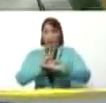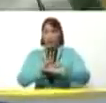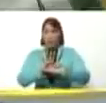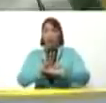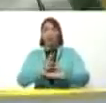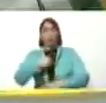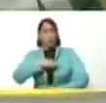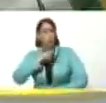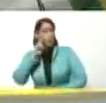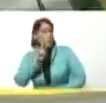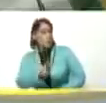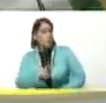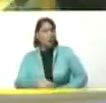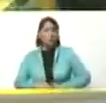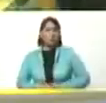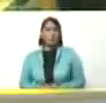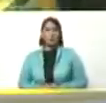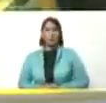estábamos viendo